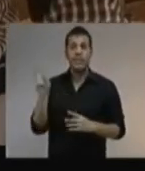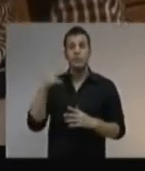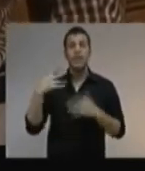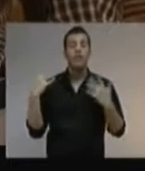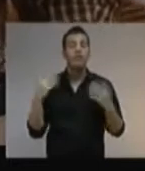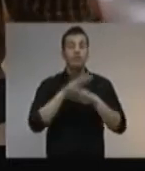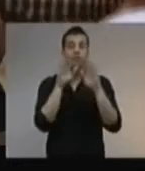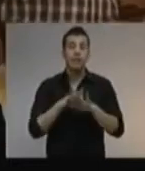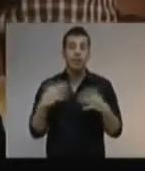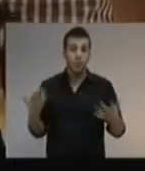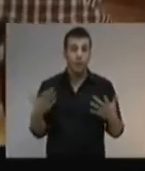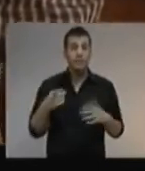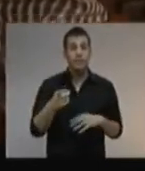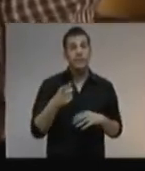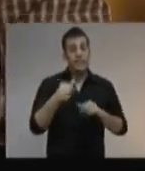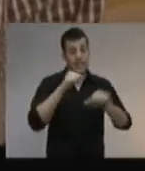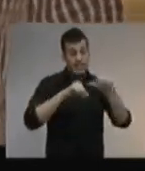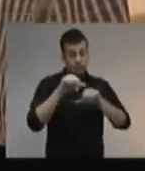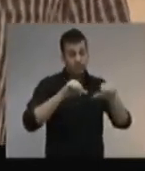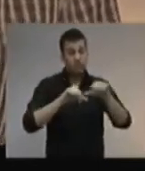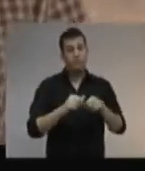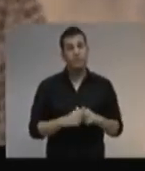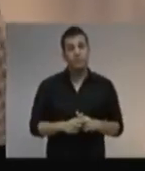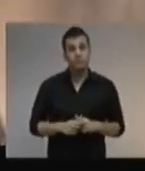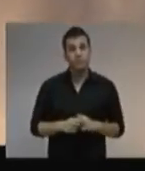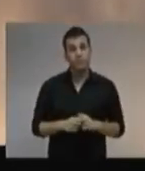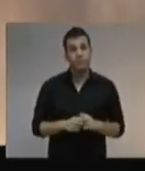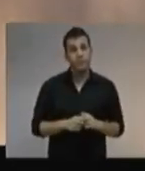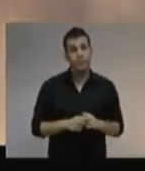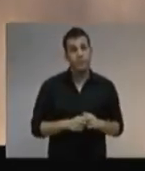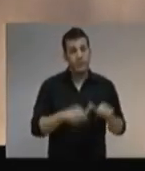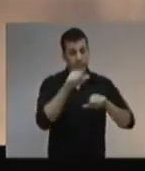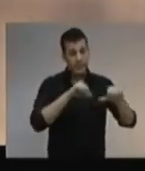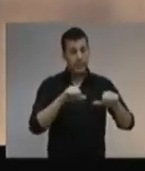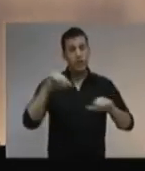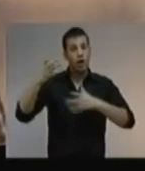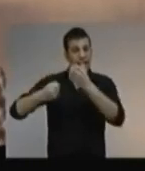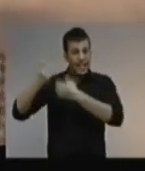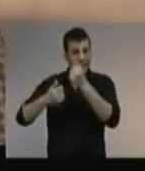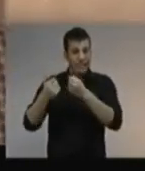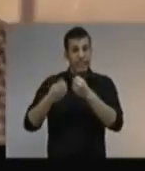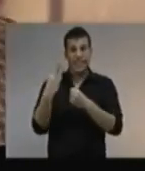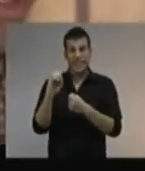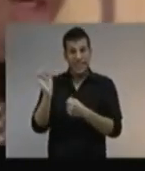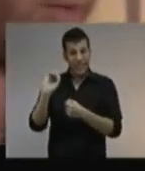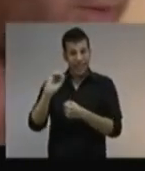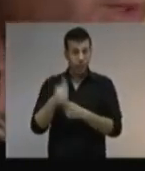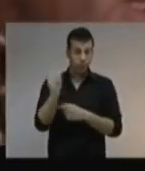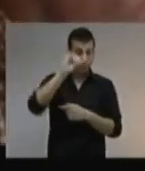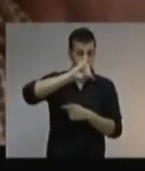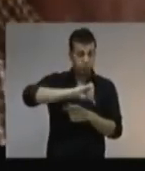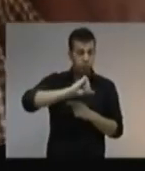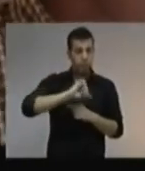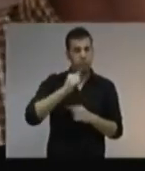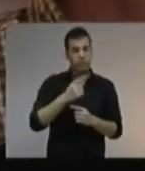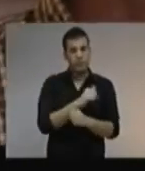es precisamente este líquido. ¿Qué se hace con esto? Se le añade la leche a una temperatura de 30 grados y luego espera